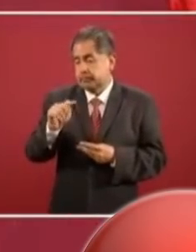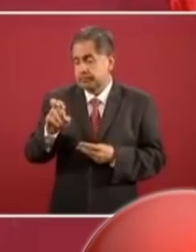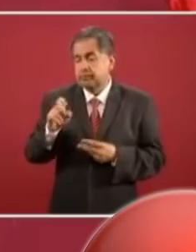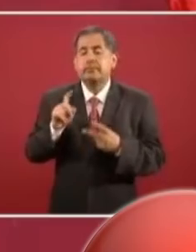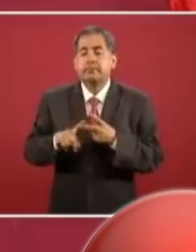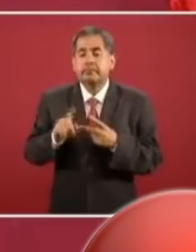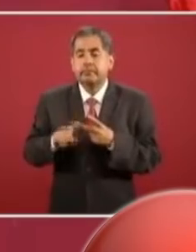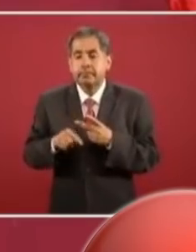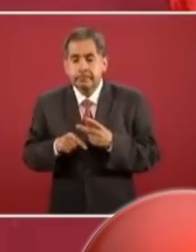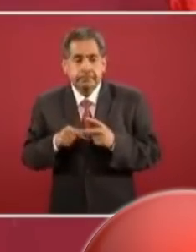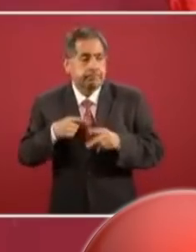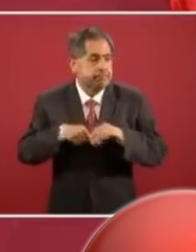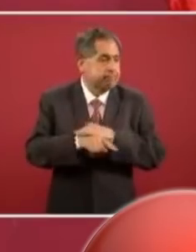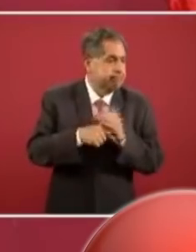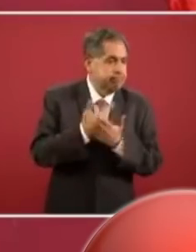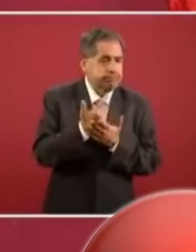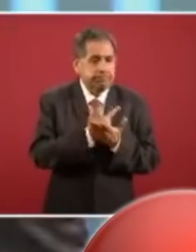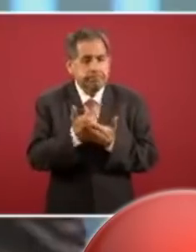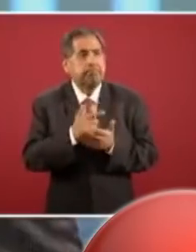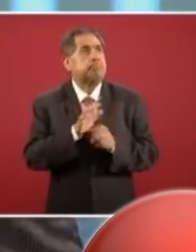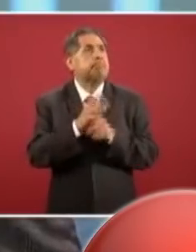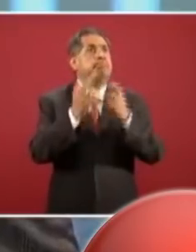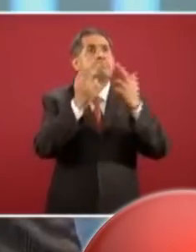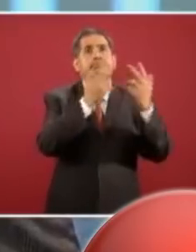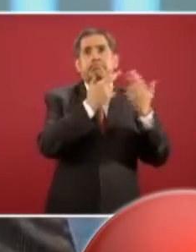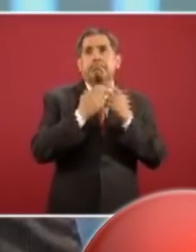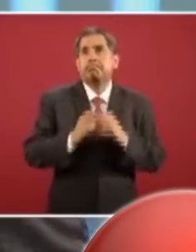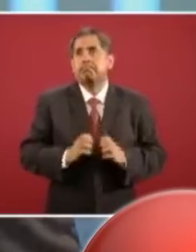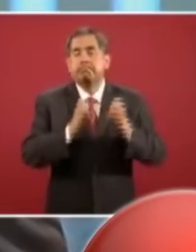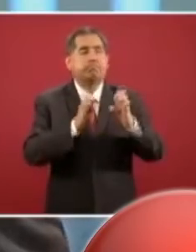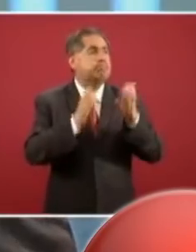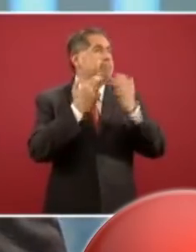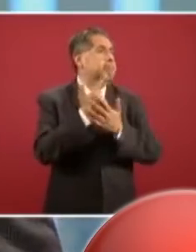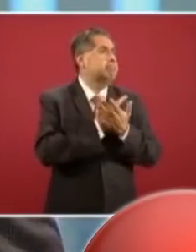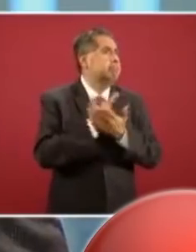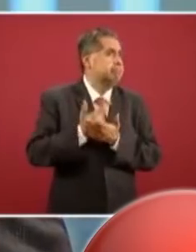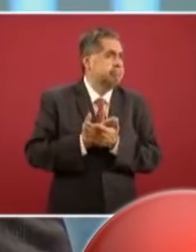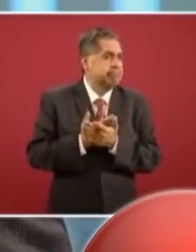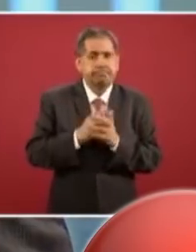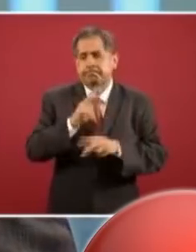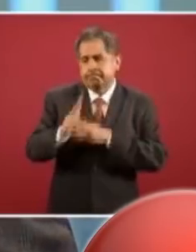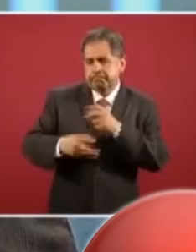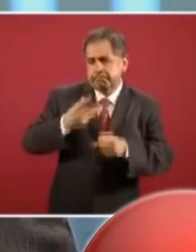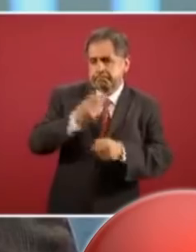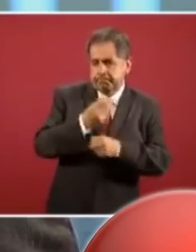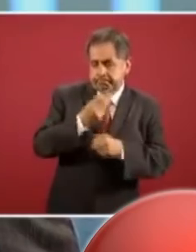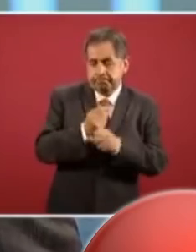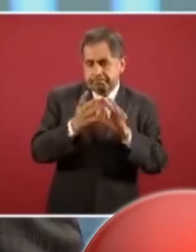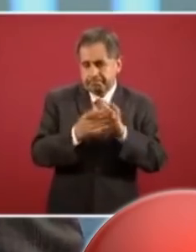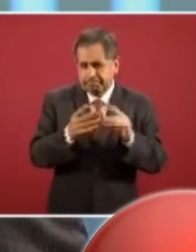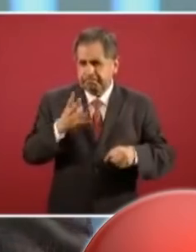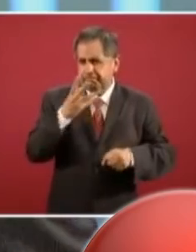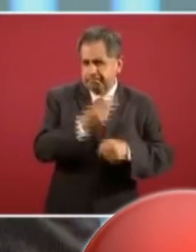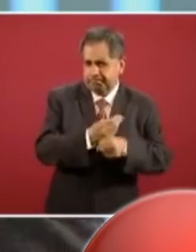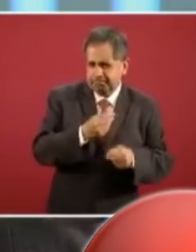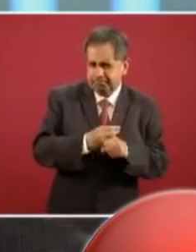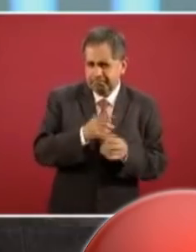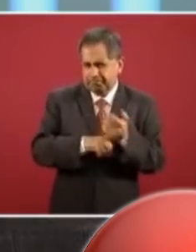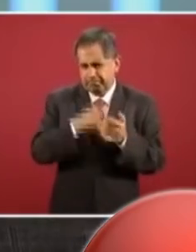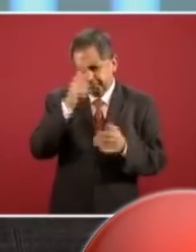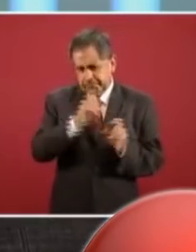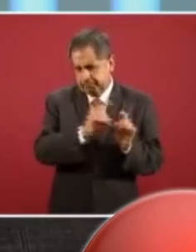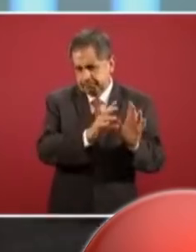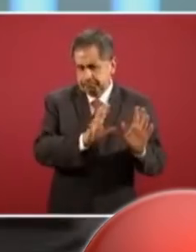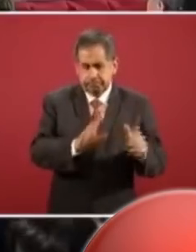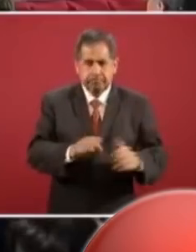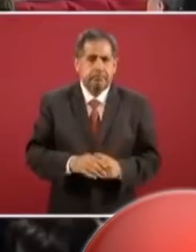censos de la infraestructura que se dañó justamente para reconstruir esa infraestructura dañada por el fenómeno